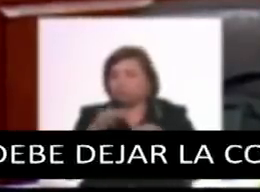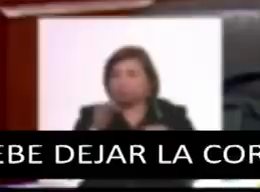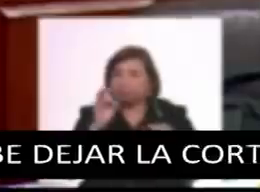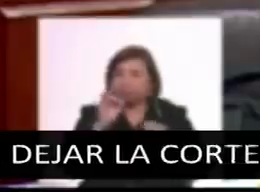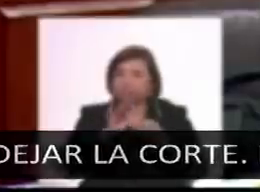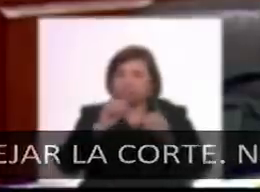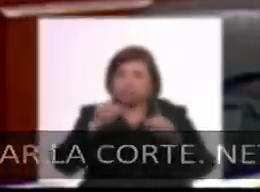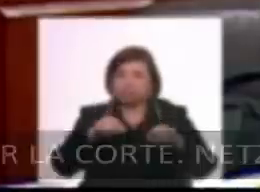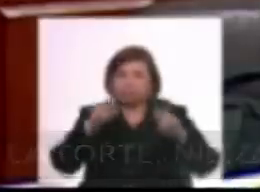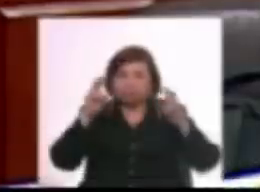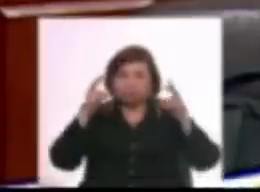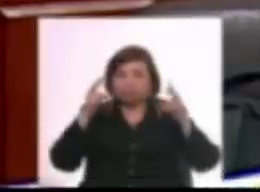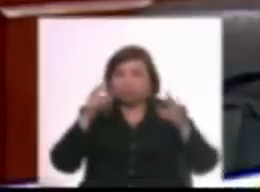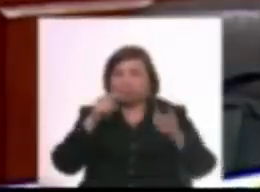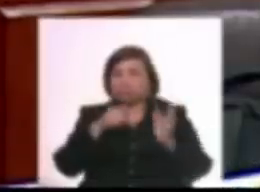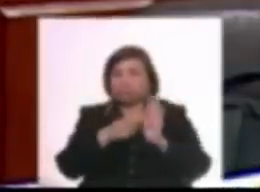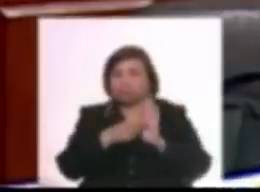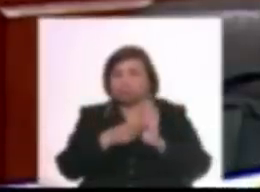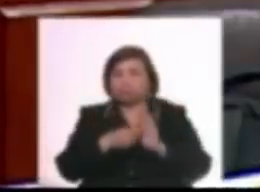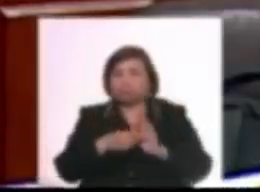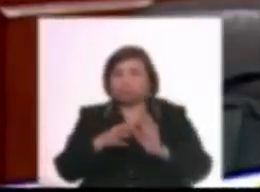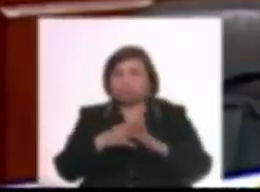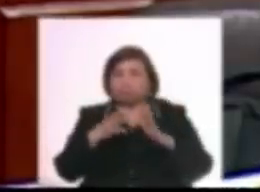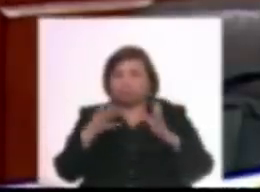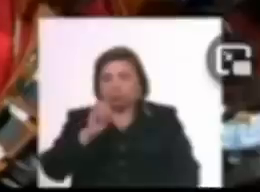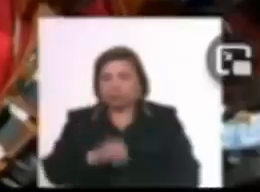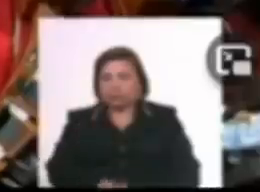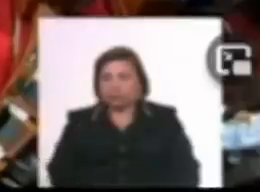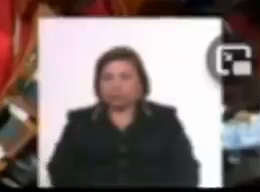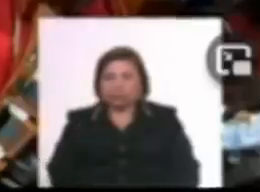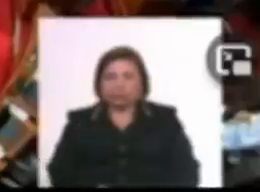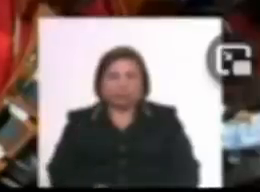embajador Monroy. Y bueno, esperemos que